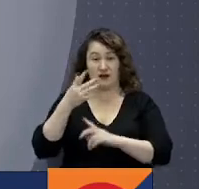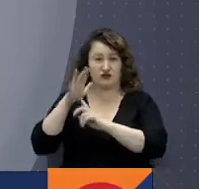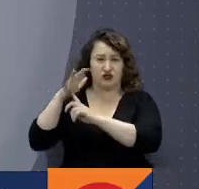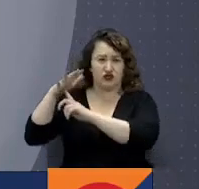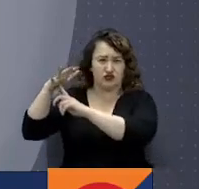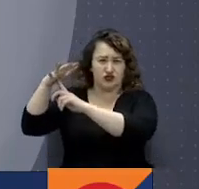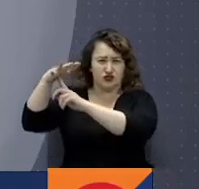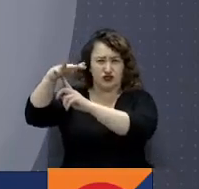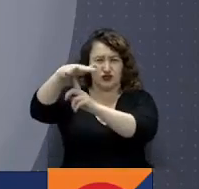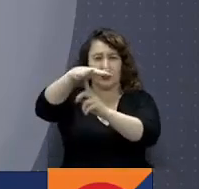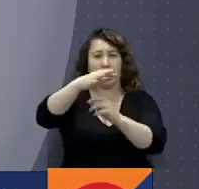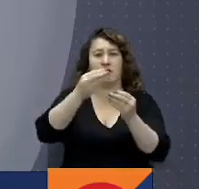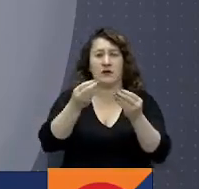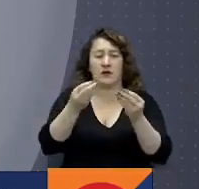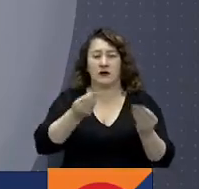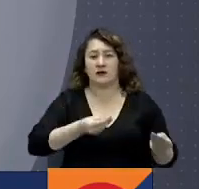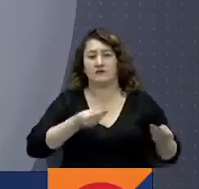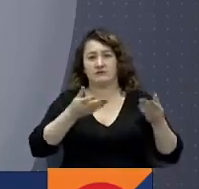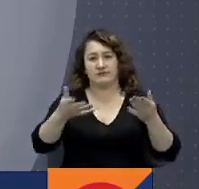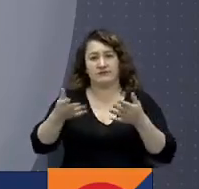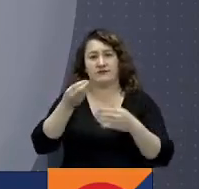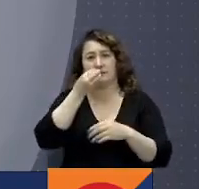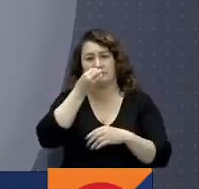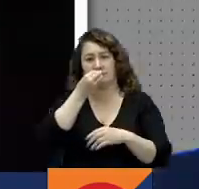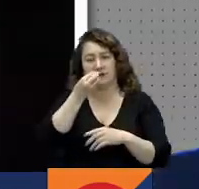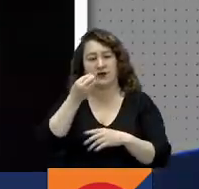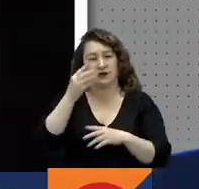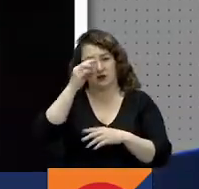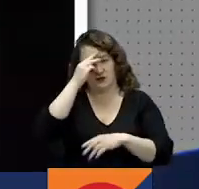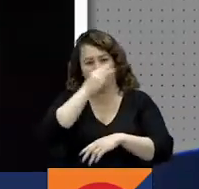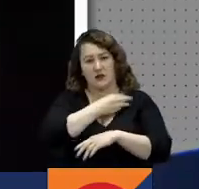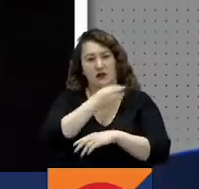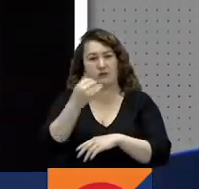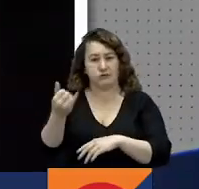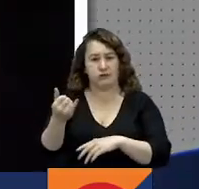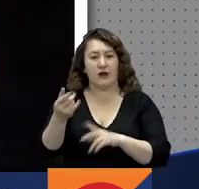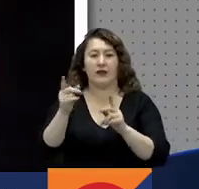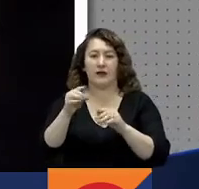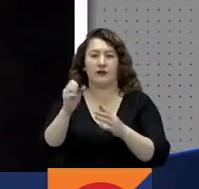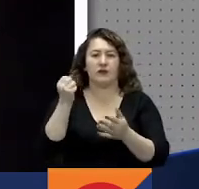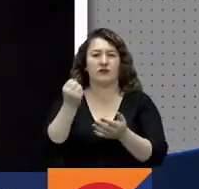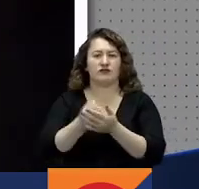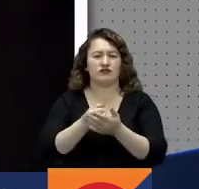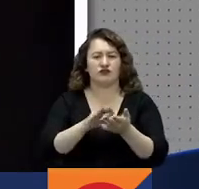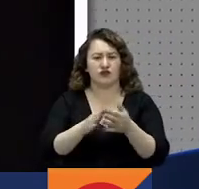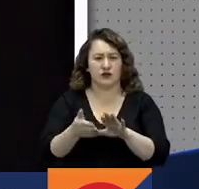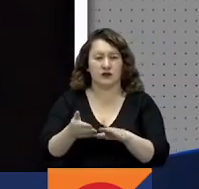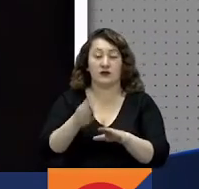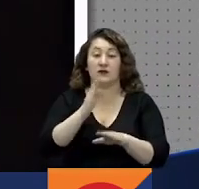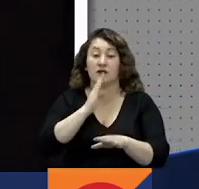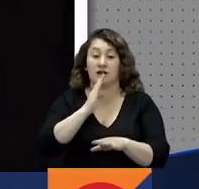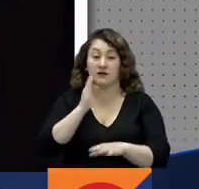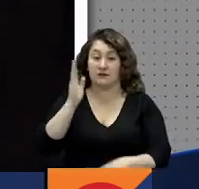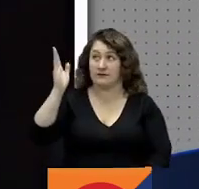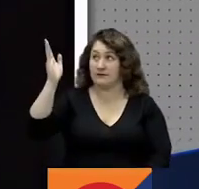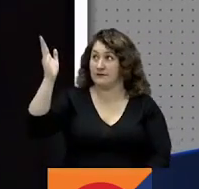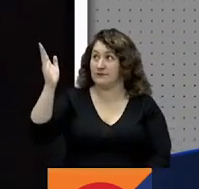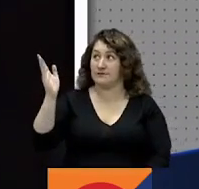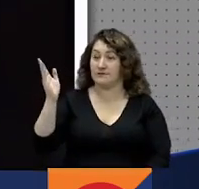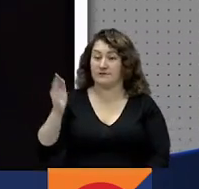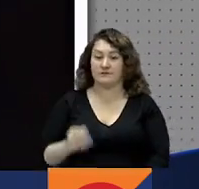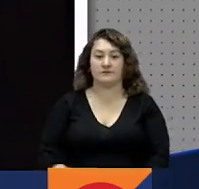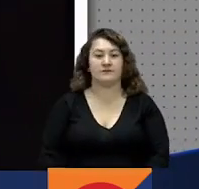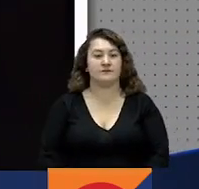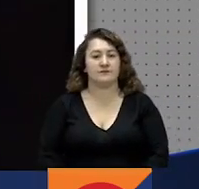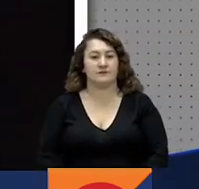abastecimiento para llevarles alimento a los soldados que cumplen misiones. En el accidente también fallecieron el capitán Héctor Jerez y los sargentos